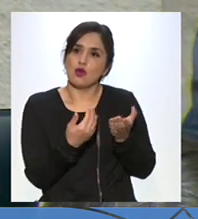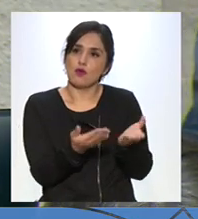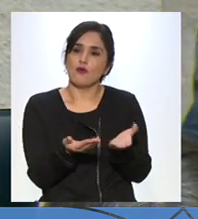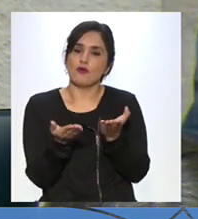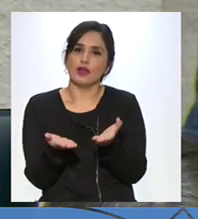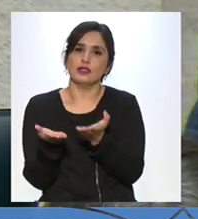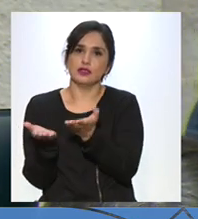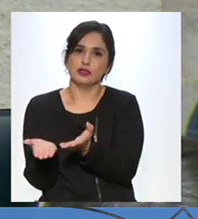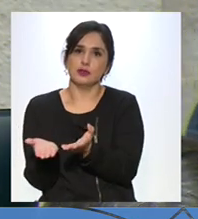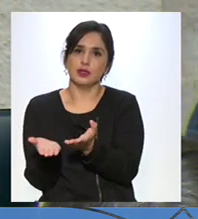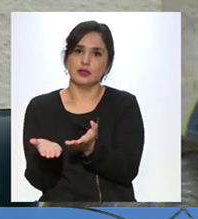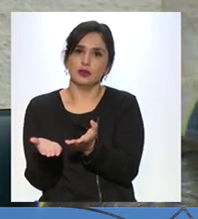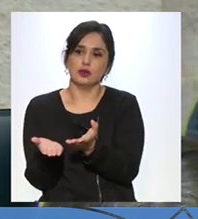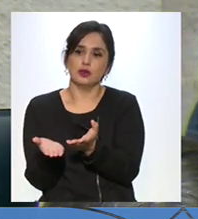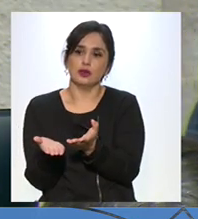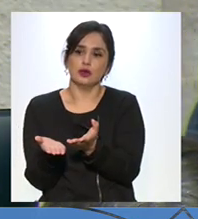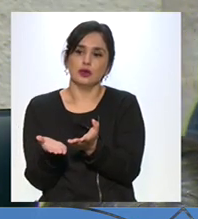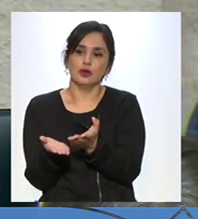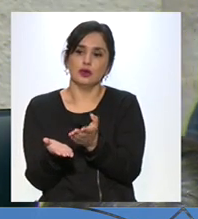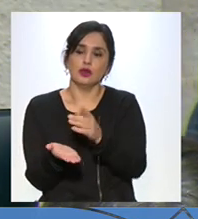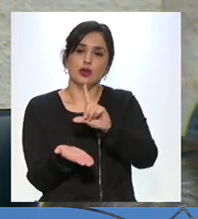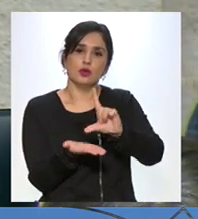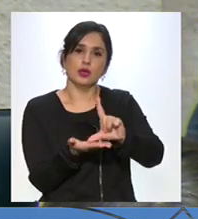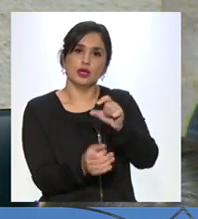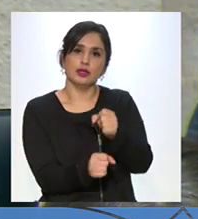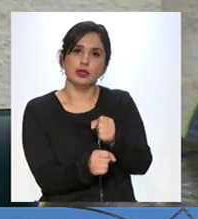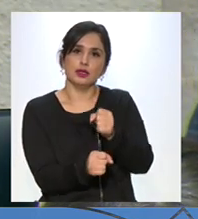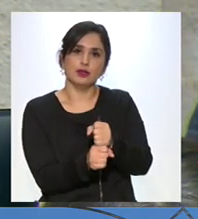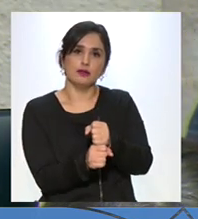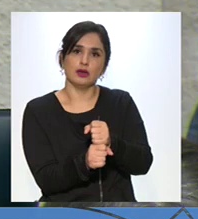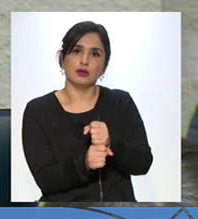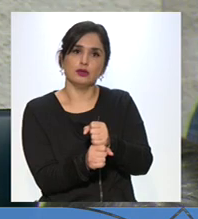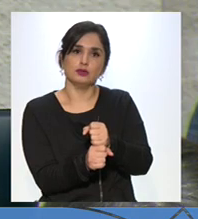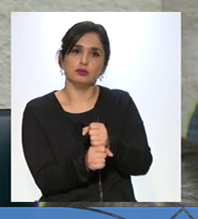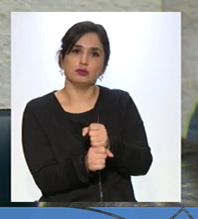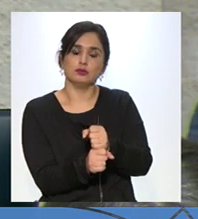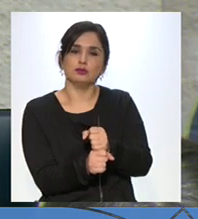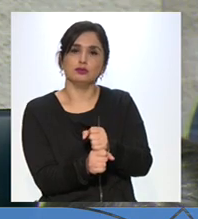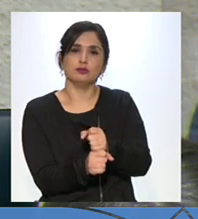ofrecimiento, oferta de puestos de trabajo, estos simplemente